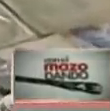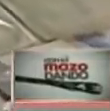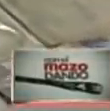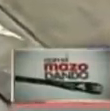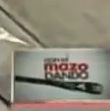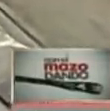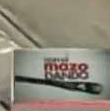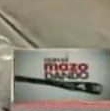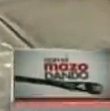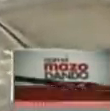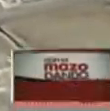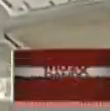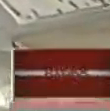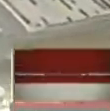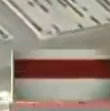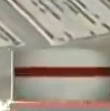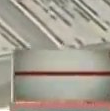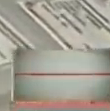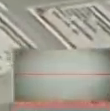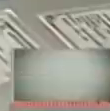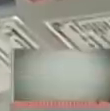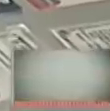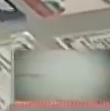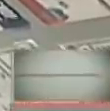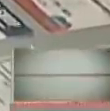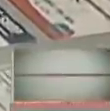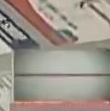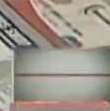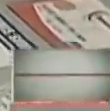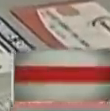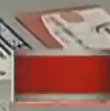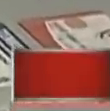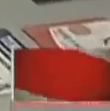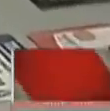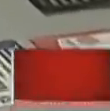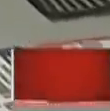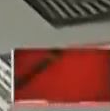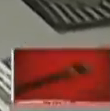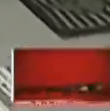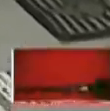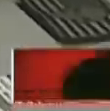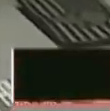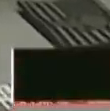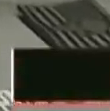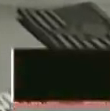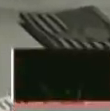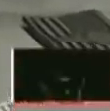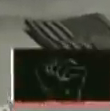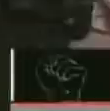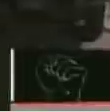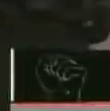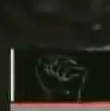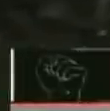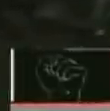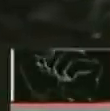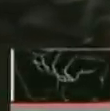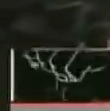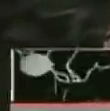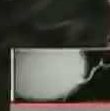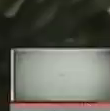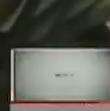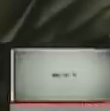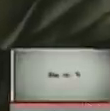encontró, igualmente en el día de hoy, donde desembarcaron ellos, donde dejaron a un grupo. Ese grupo, ayer